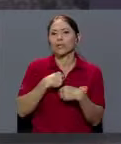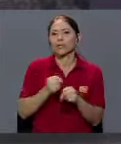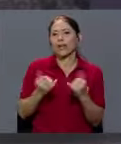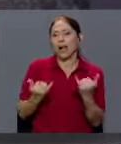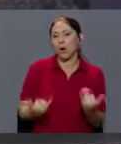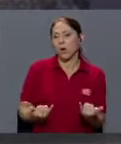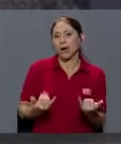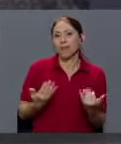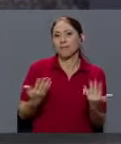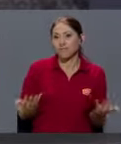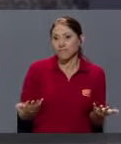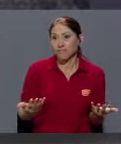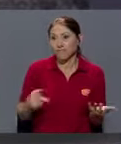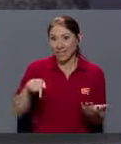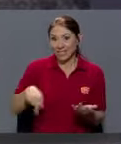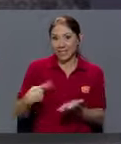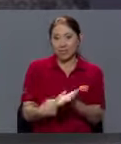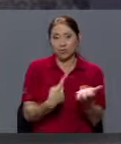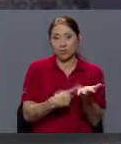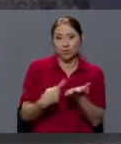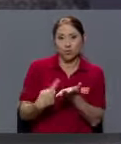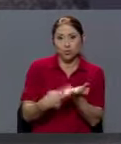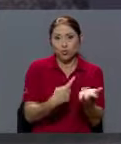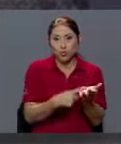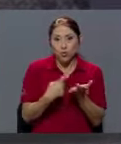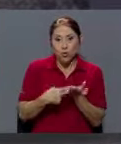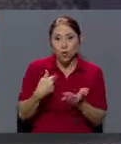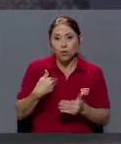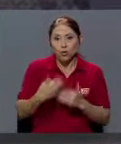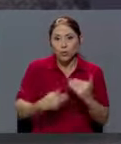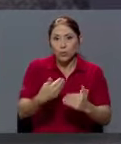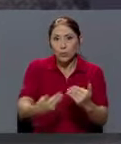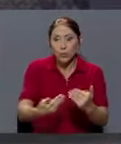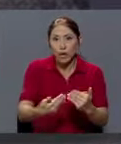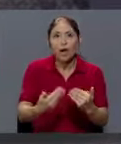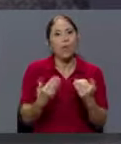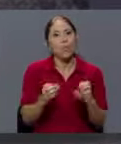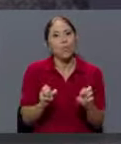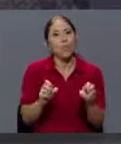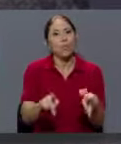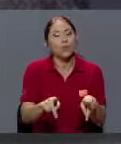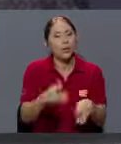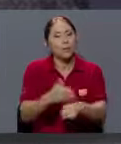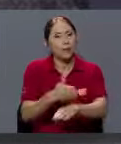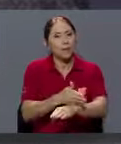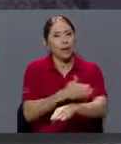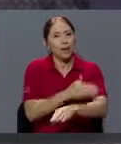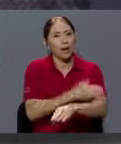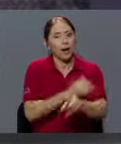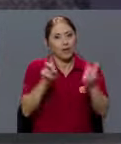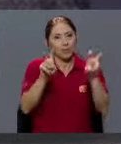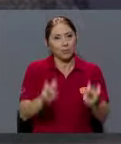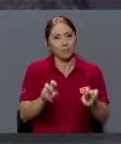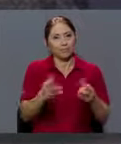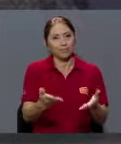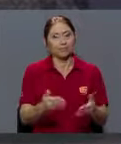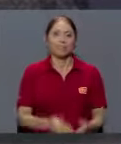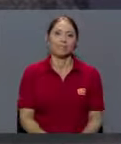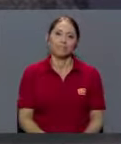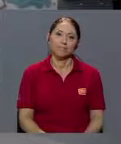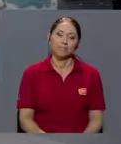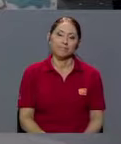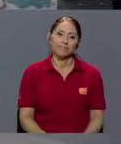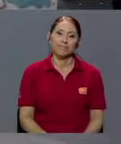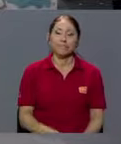ahora de esta discusión que se avecina, una oportunidad para mejorar un instrumento de este